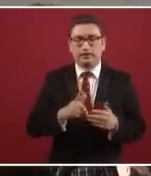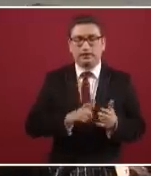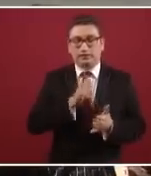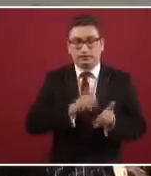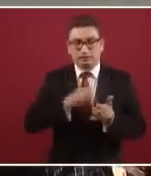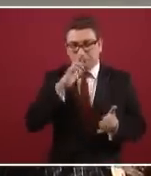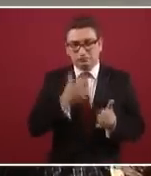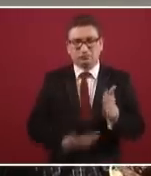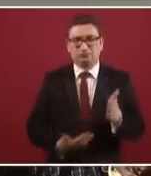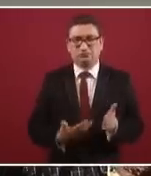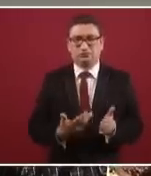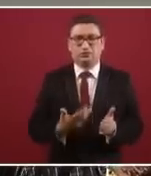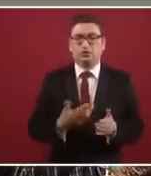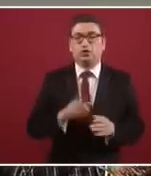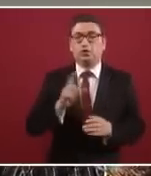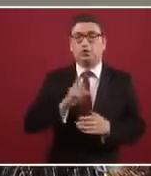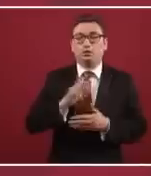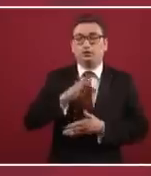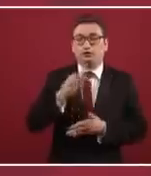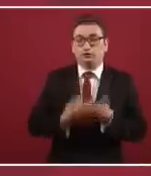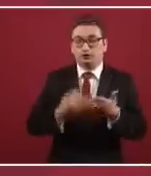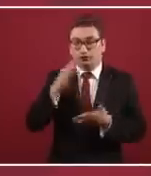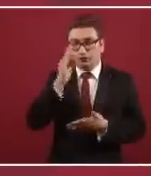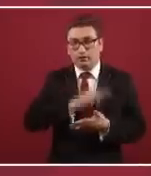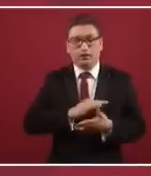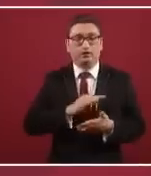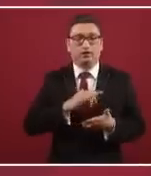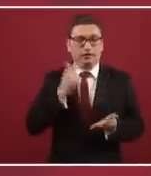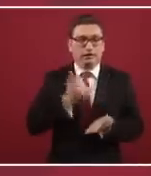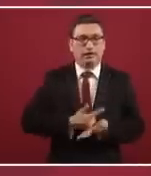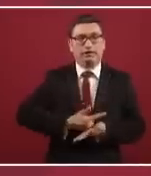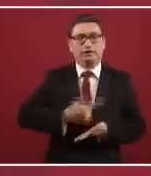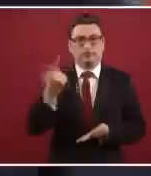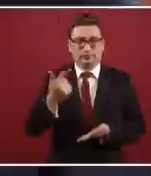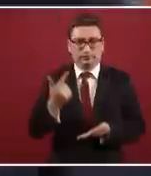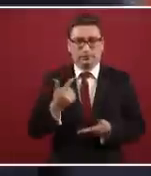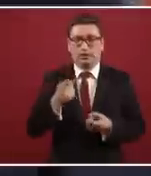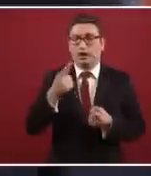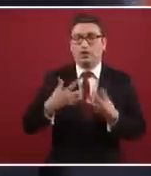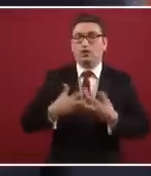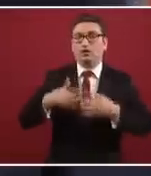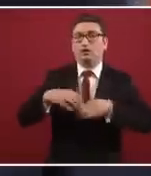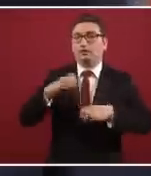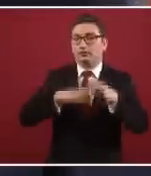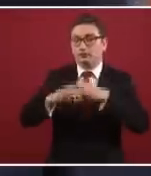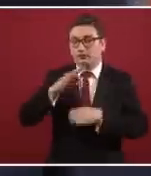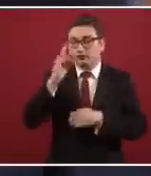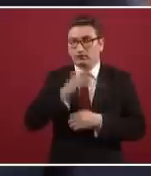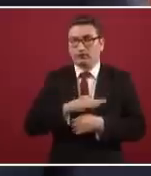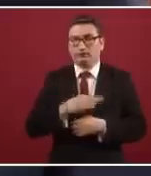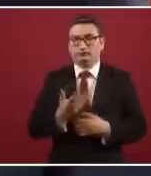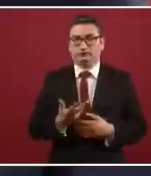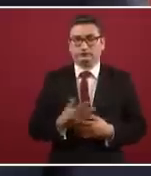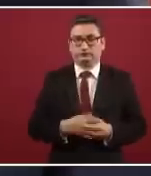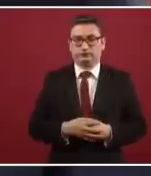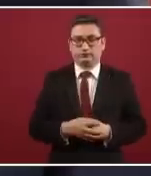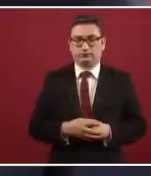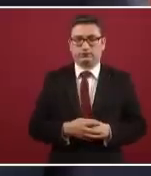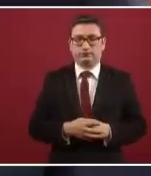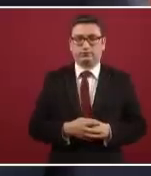el falsificar facturas, el que haya empresas fantasmas?